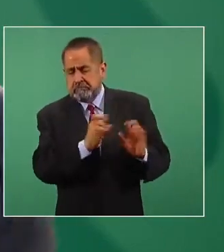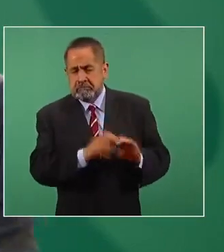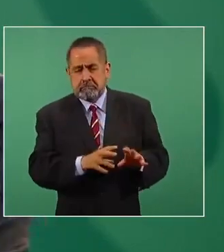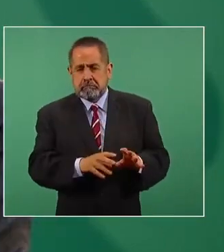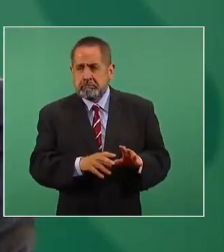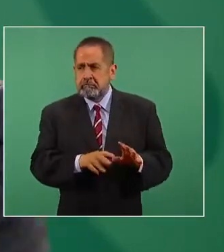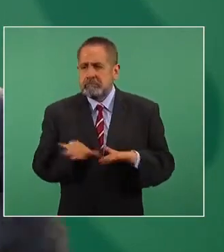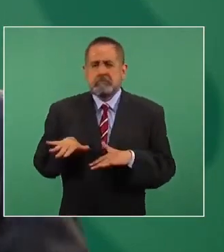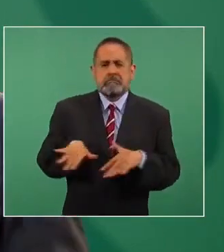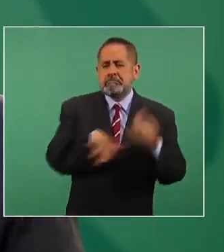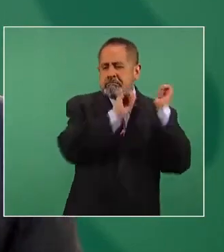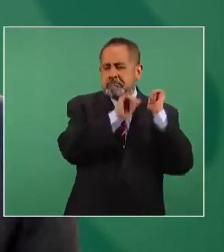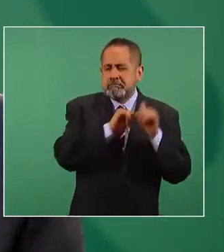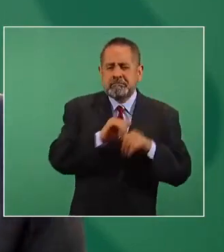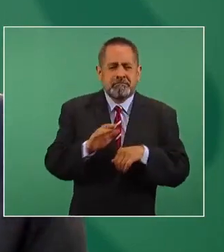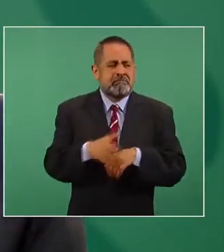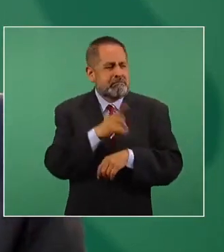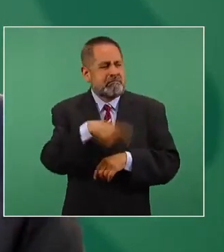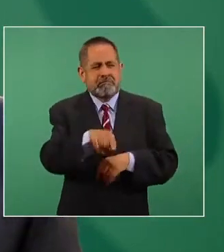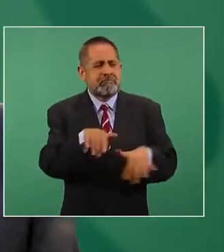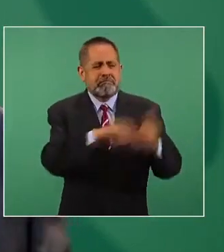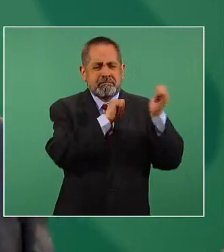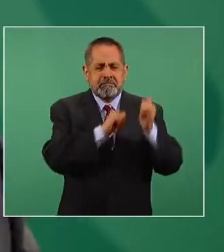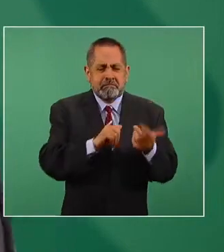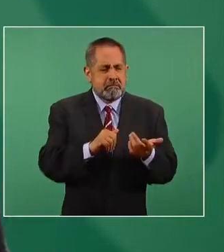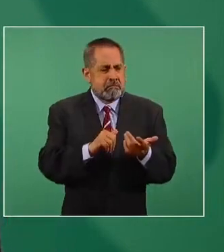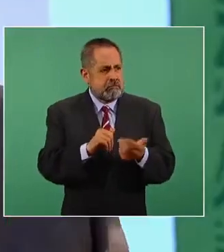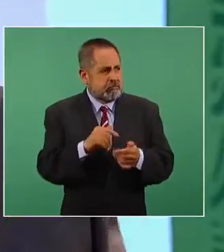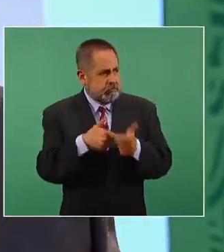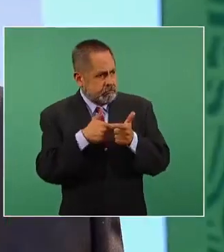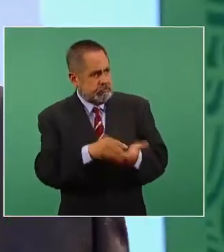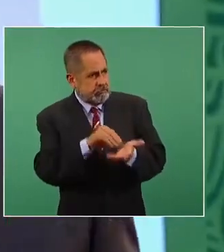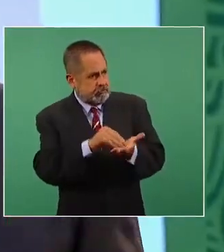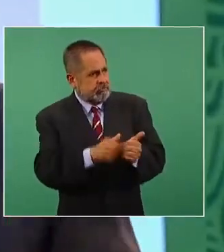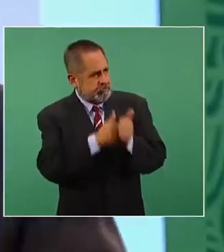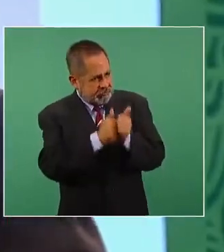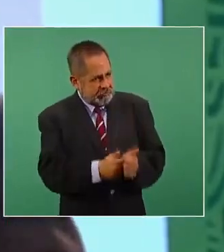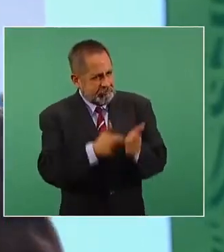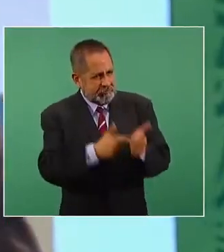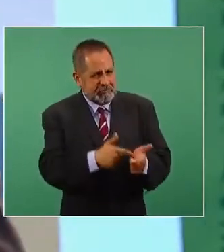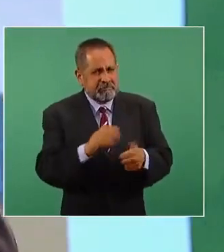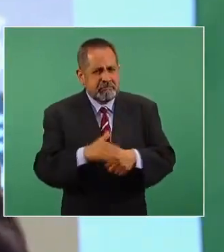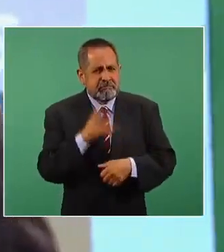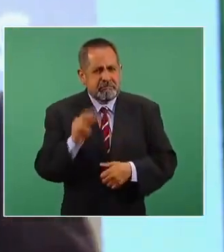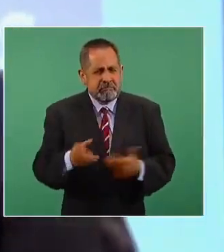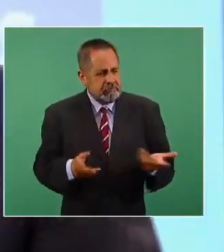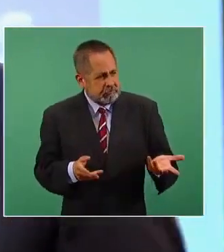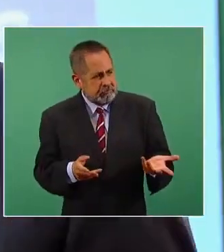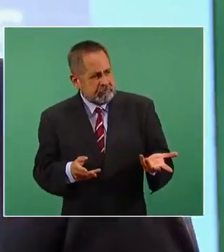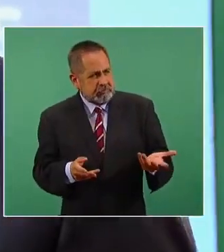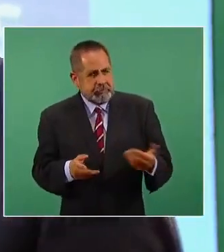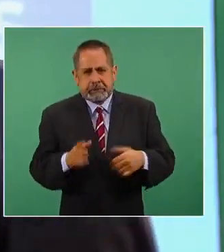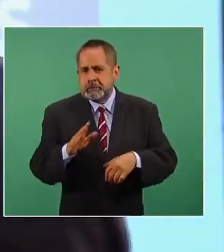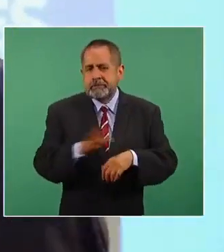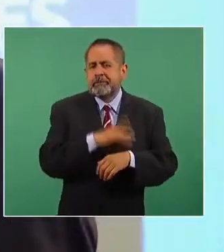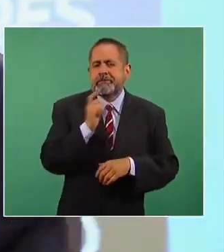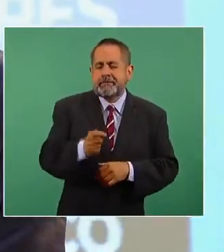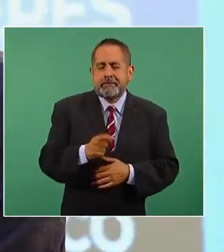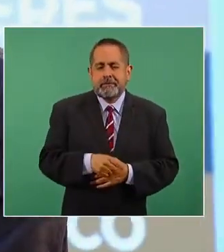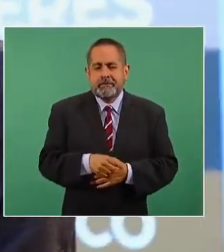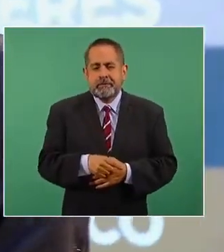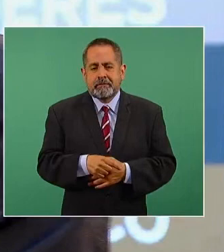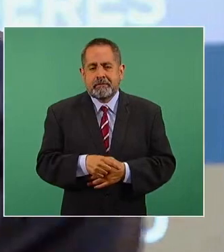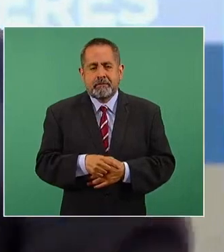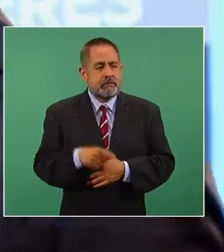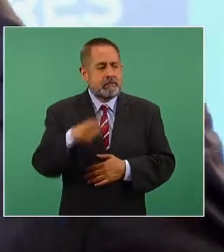¿Por qué se fueron? ¿Por qué no resistieron? Porque no